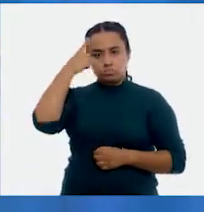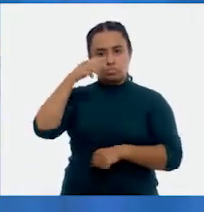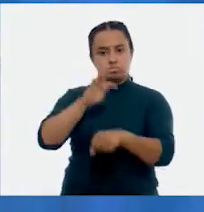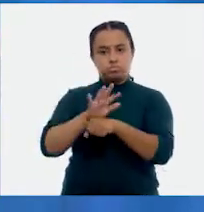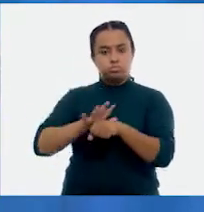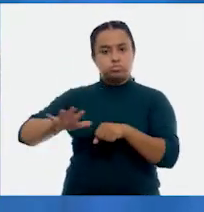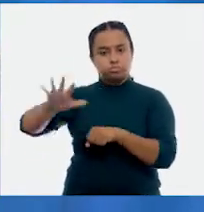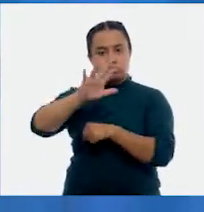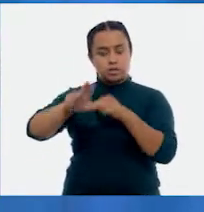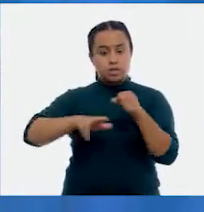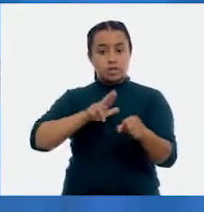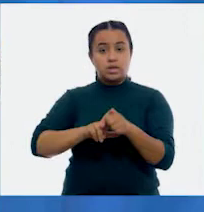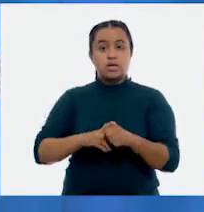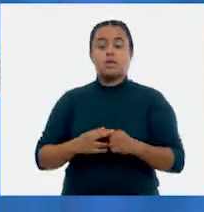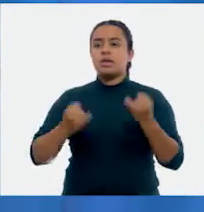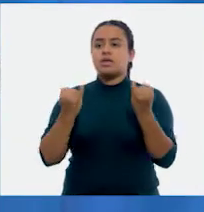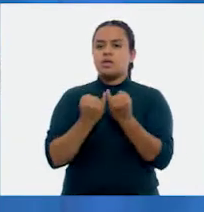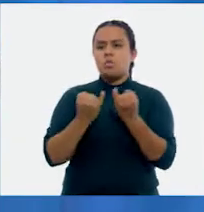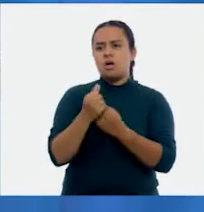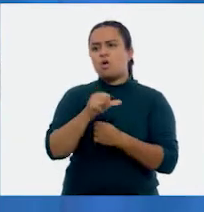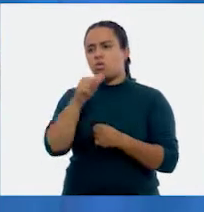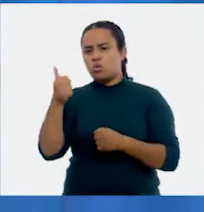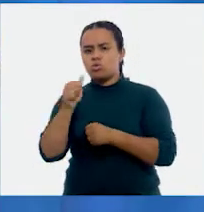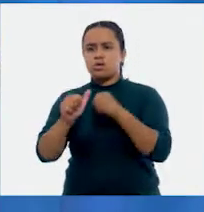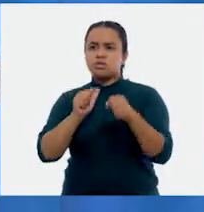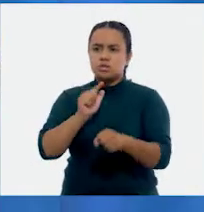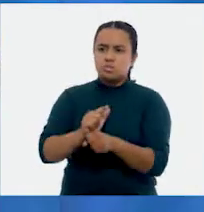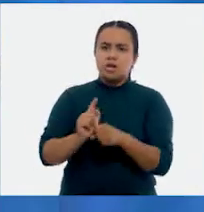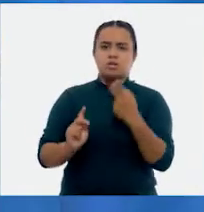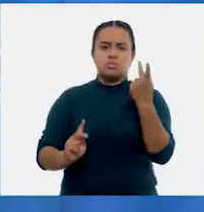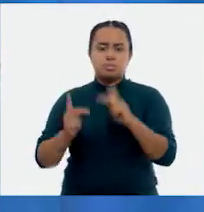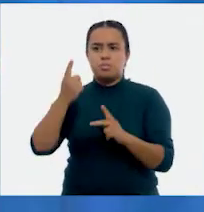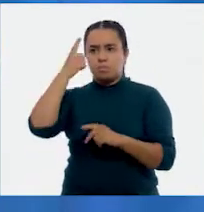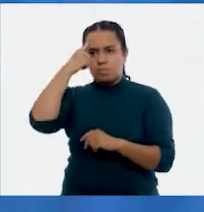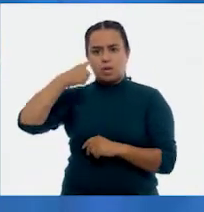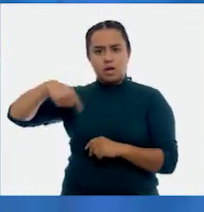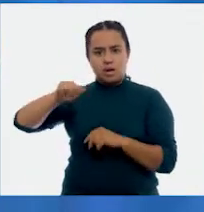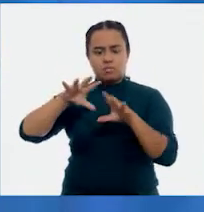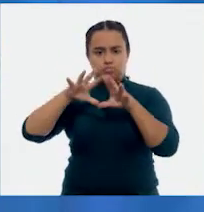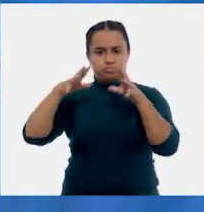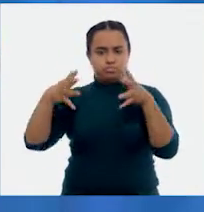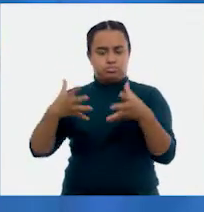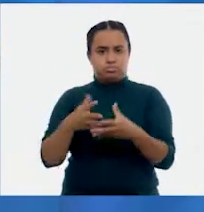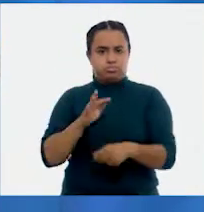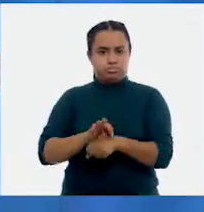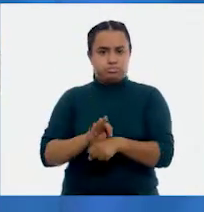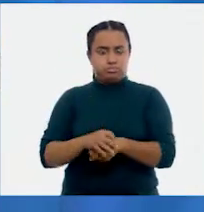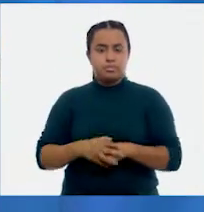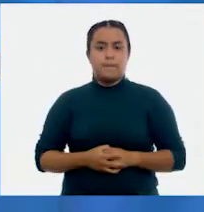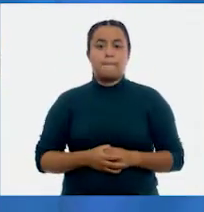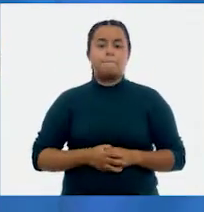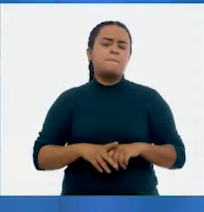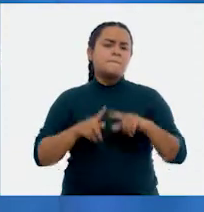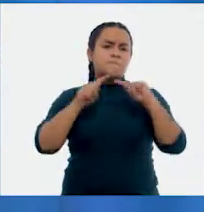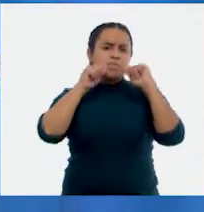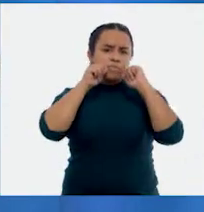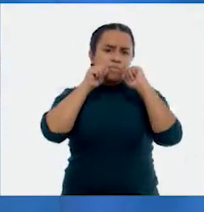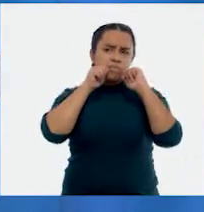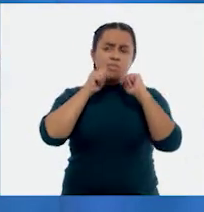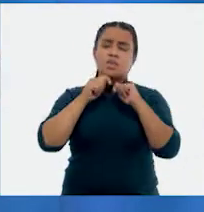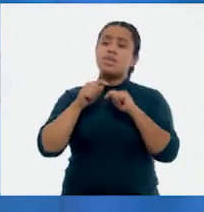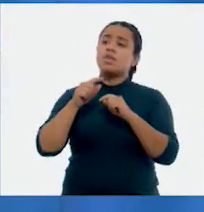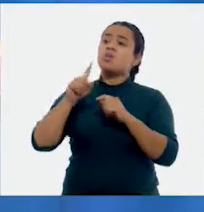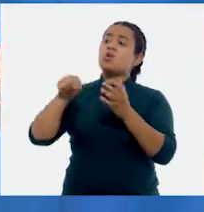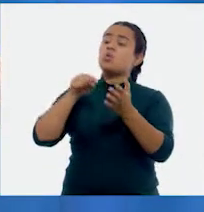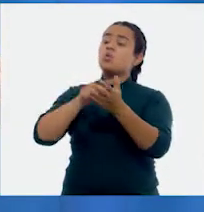natural y en las otras especies con las que compartimos el mismo planeta. Y no importa que estemos lejos